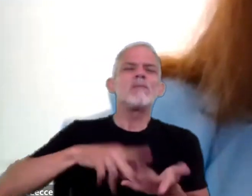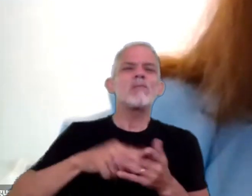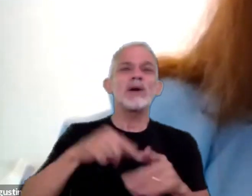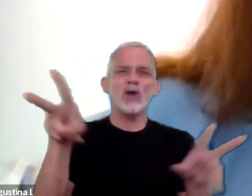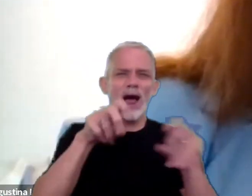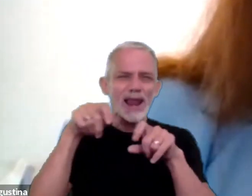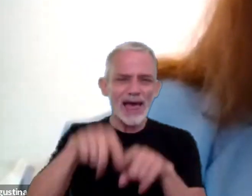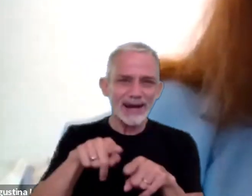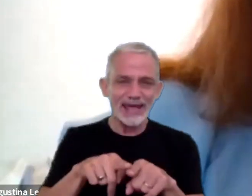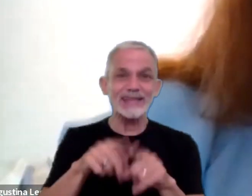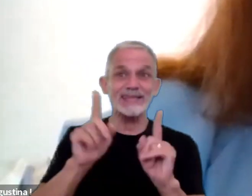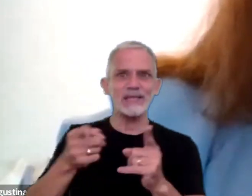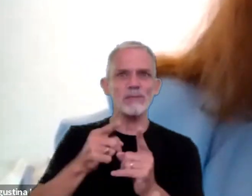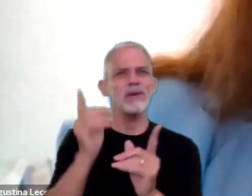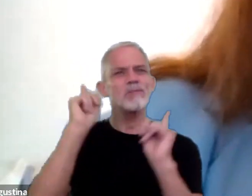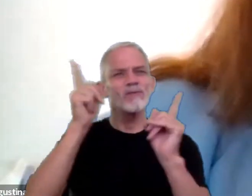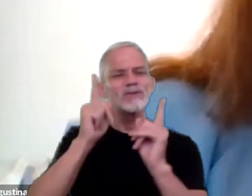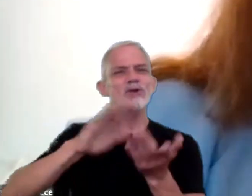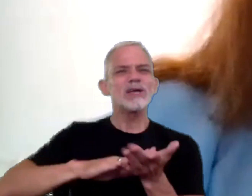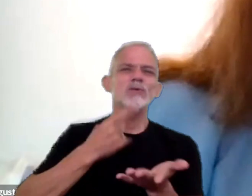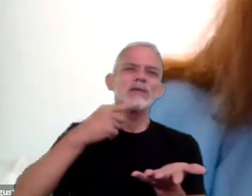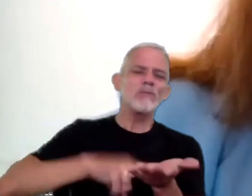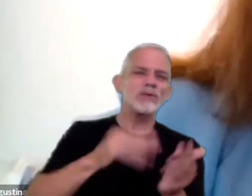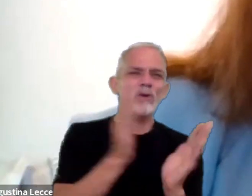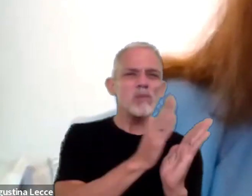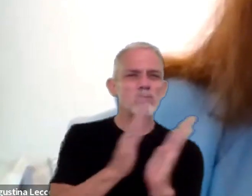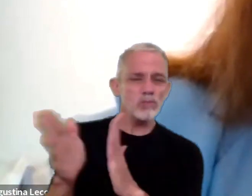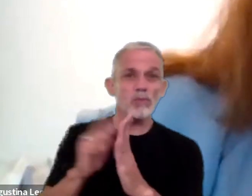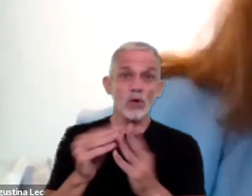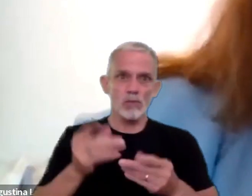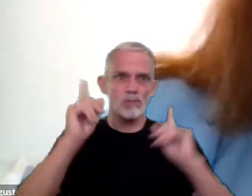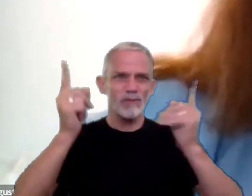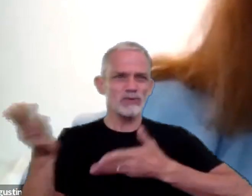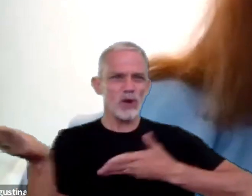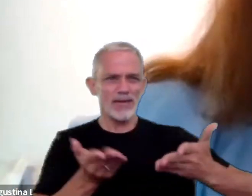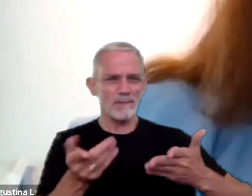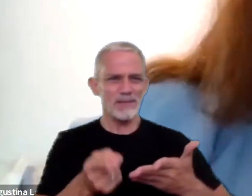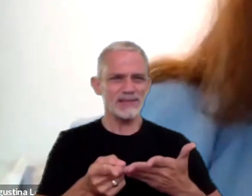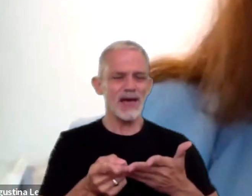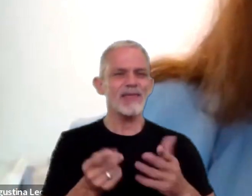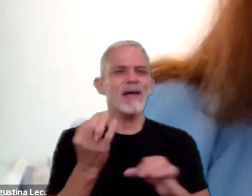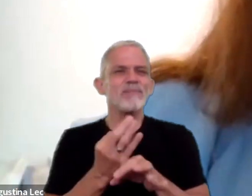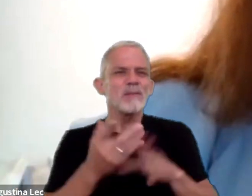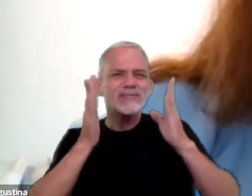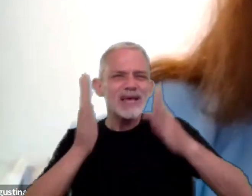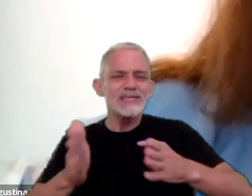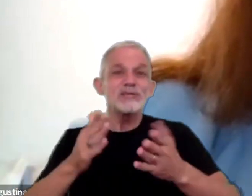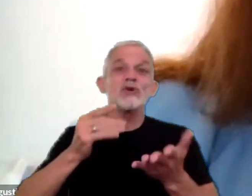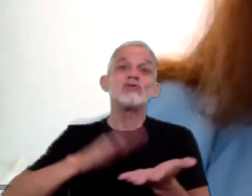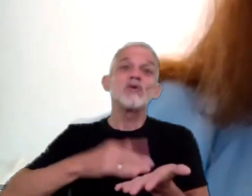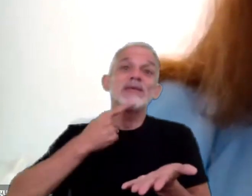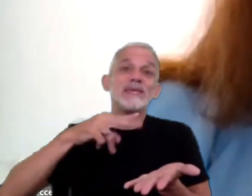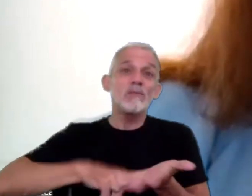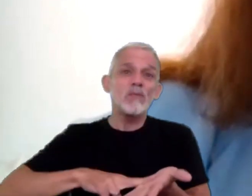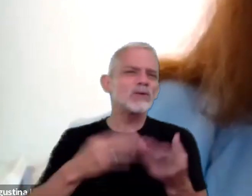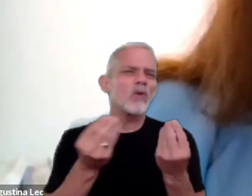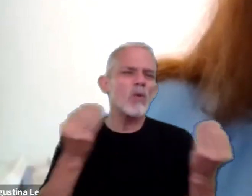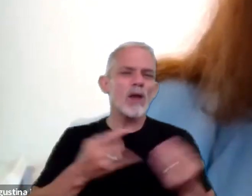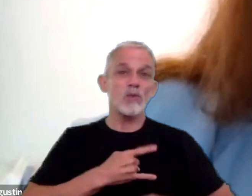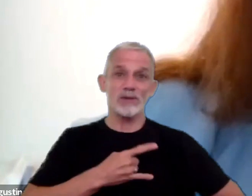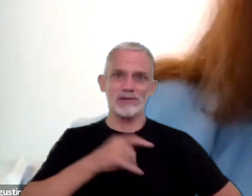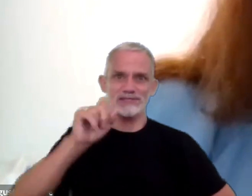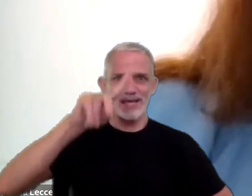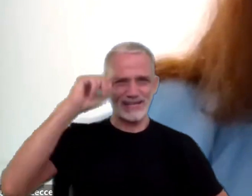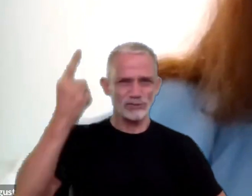profesora en posgrado en procedimiento tributario, profesora invitada de la especialización en tributación que se dicta en la Universidad